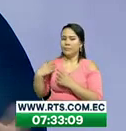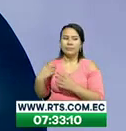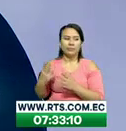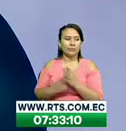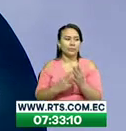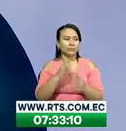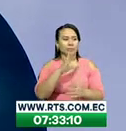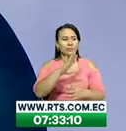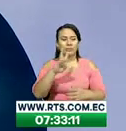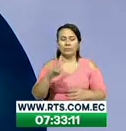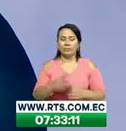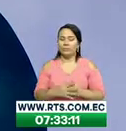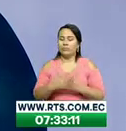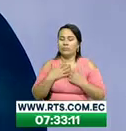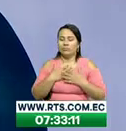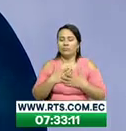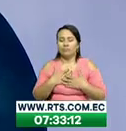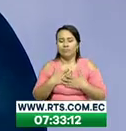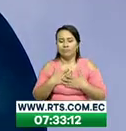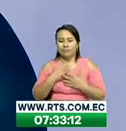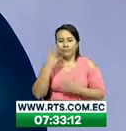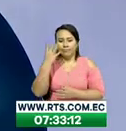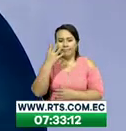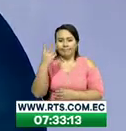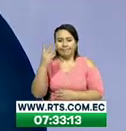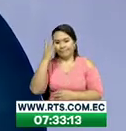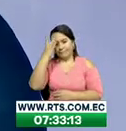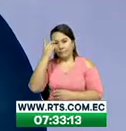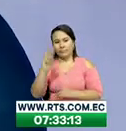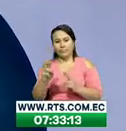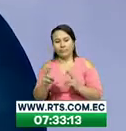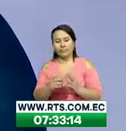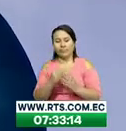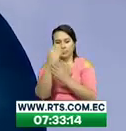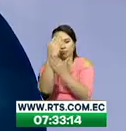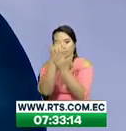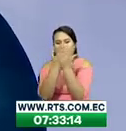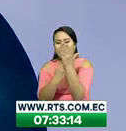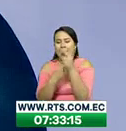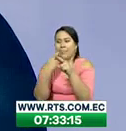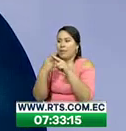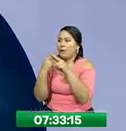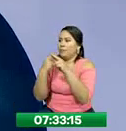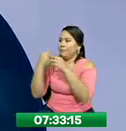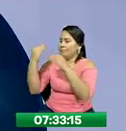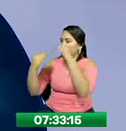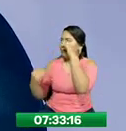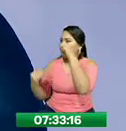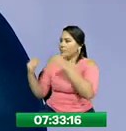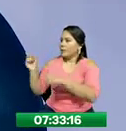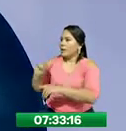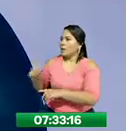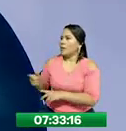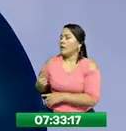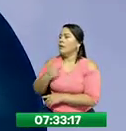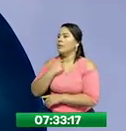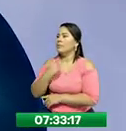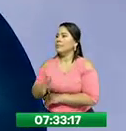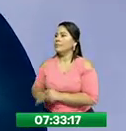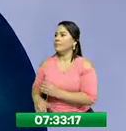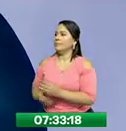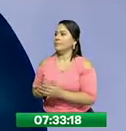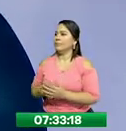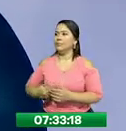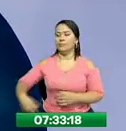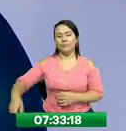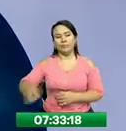52 cargos que causan un impacto sustancial en la reducción del costo de la nómina y no afecta a las bases de CNT, que es